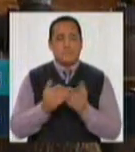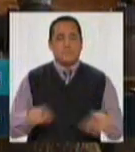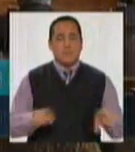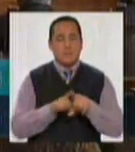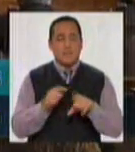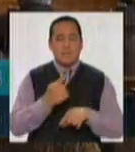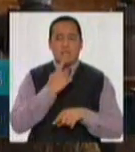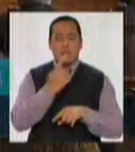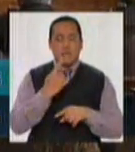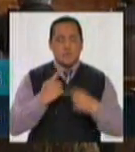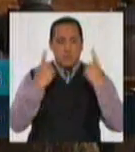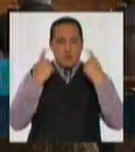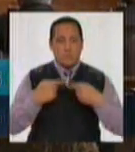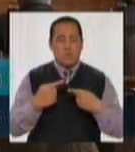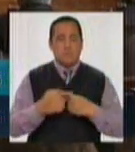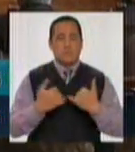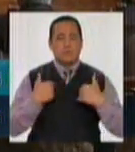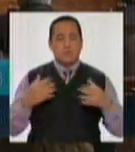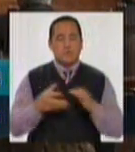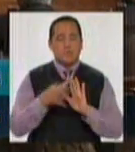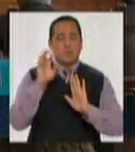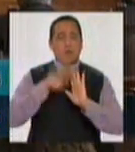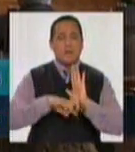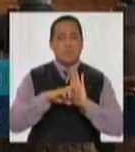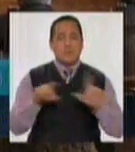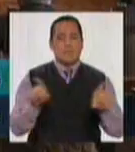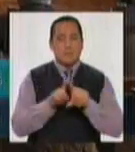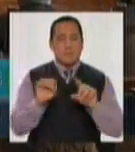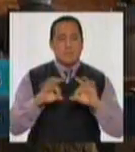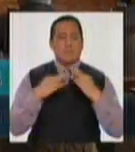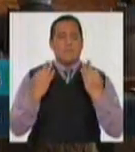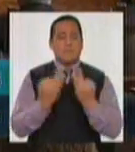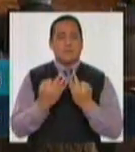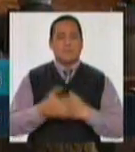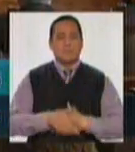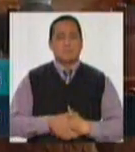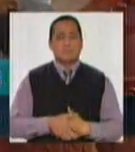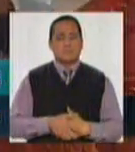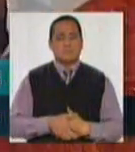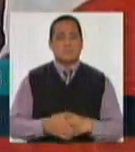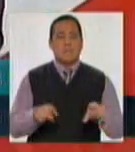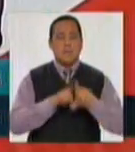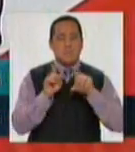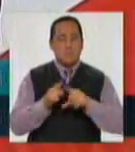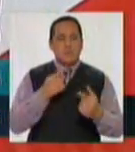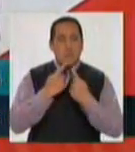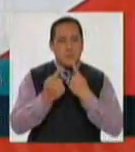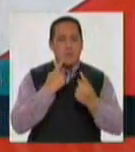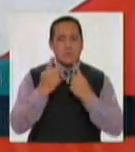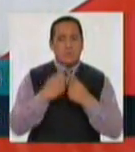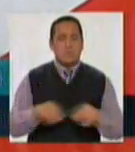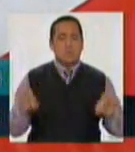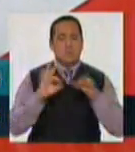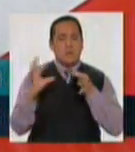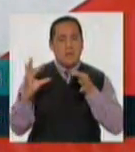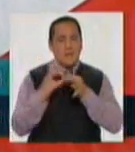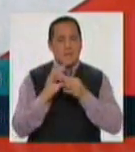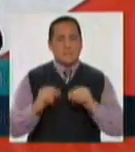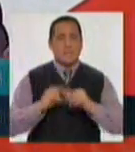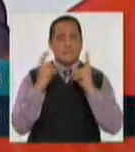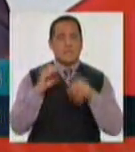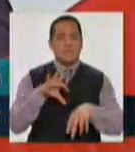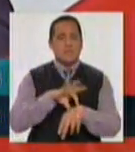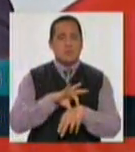son objeto de nuestro programa de beca familia. Y también hemos discutido las alianzas en el área de